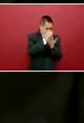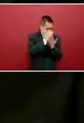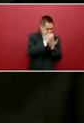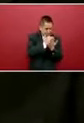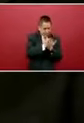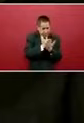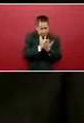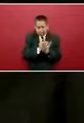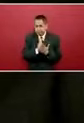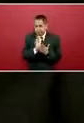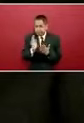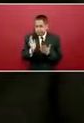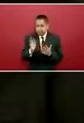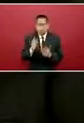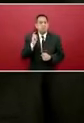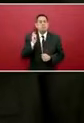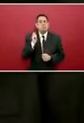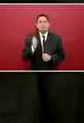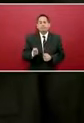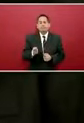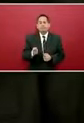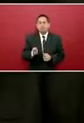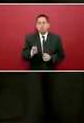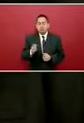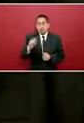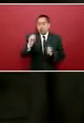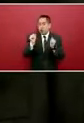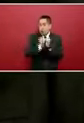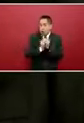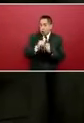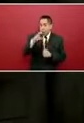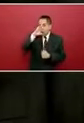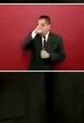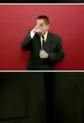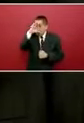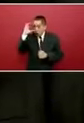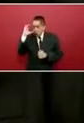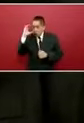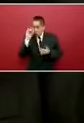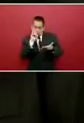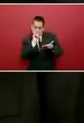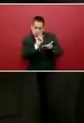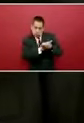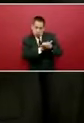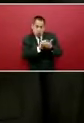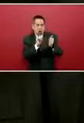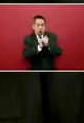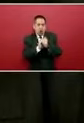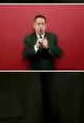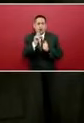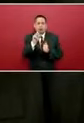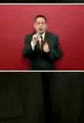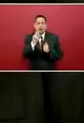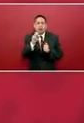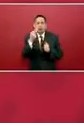Sí, y significa foto, y significa todos los datos.